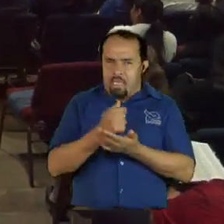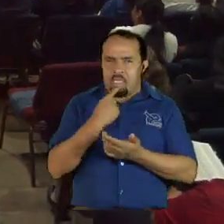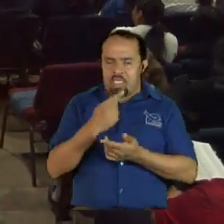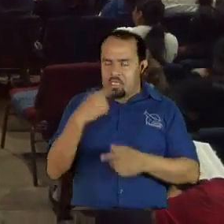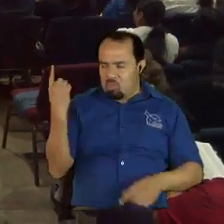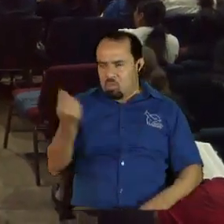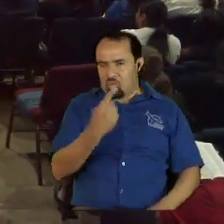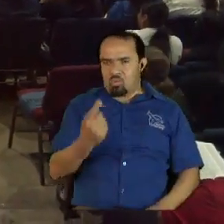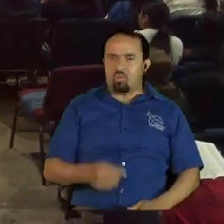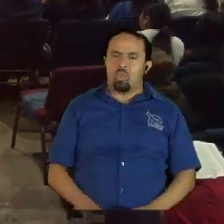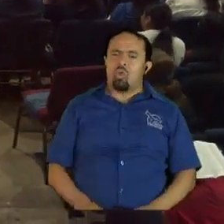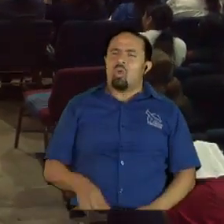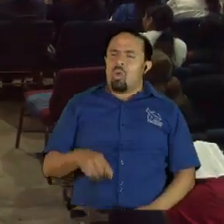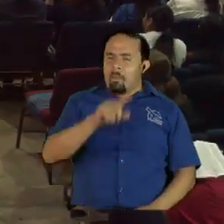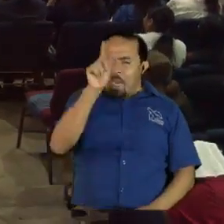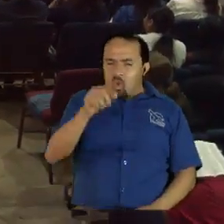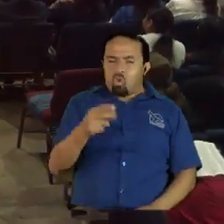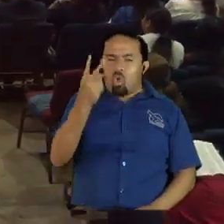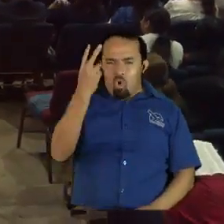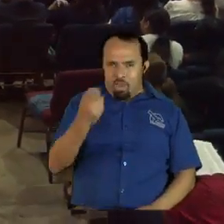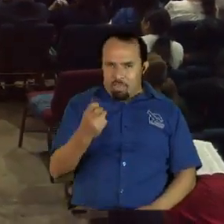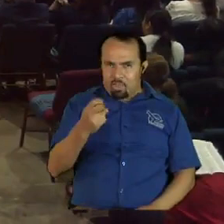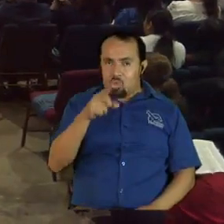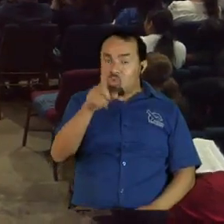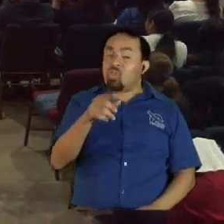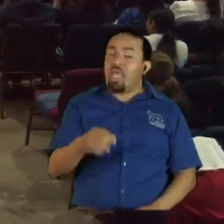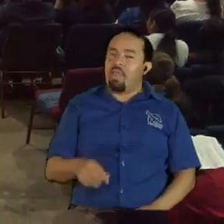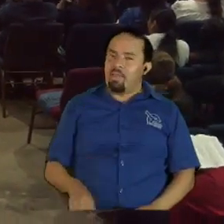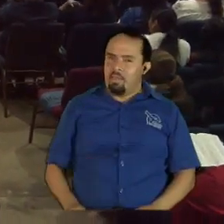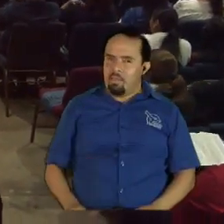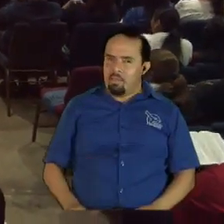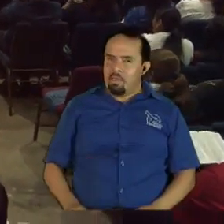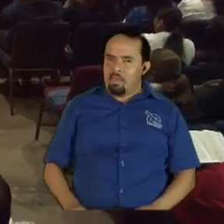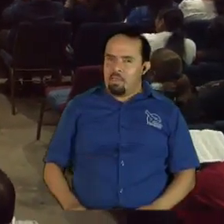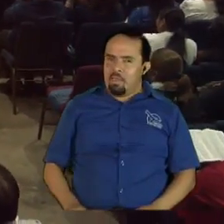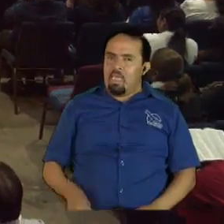coacción. ¿Se apunta para que lo castiguen?